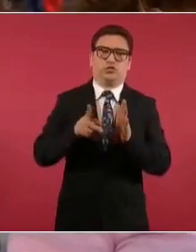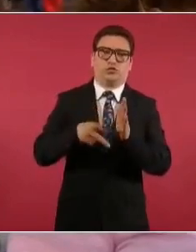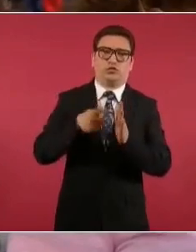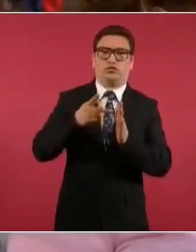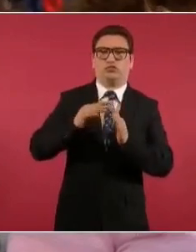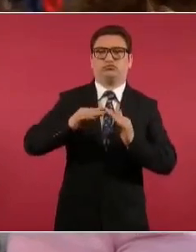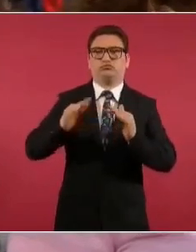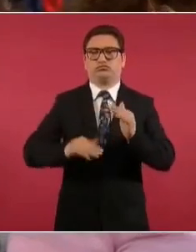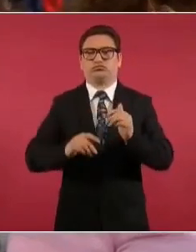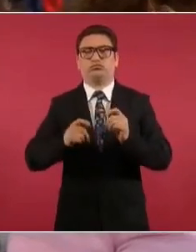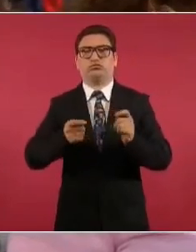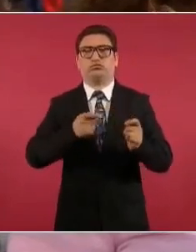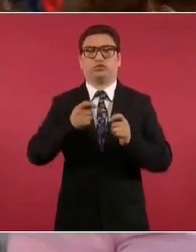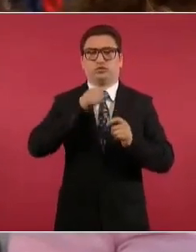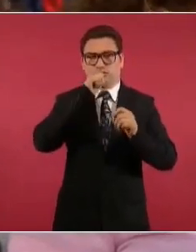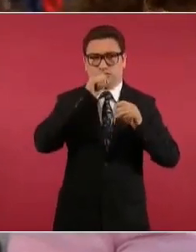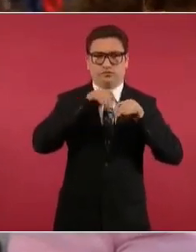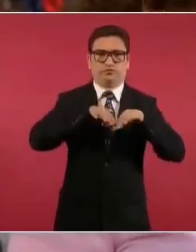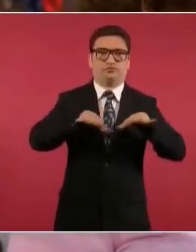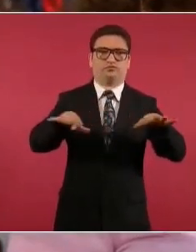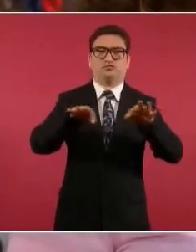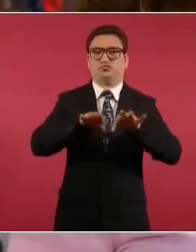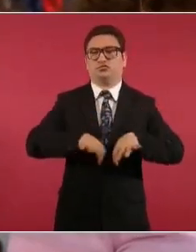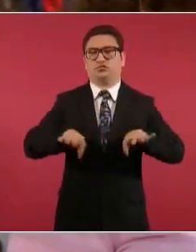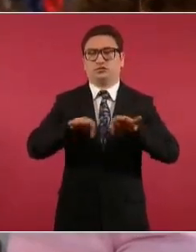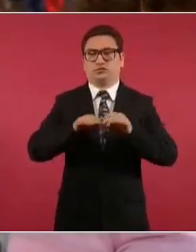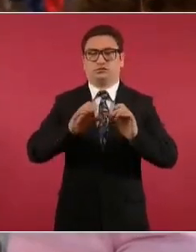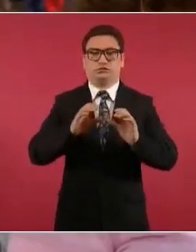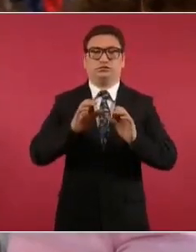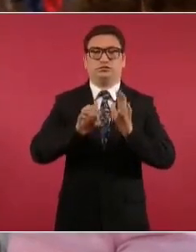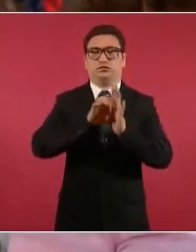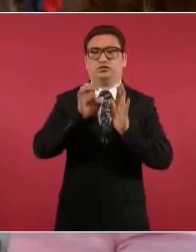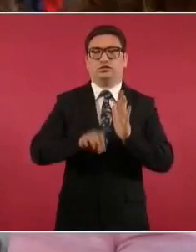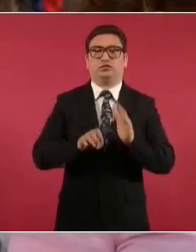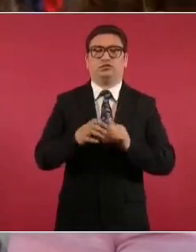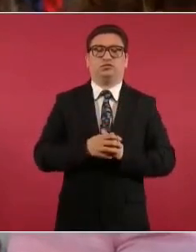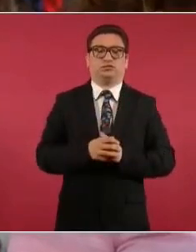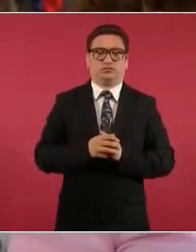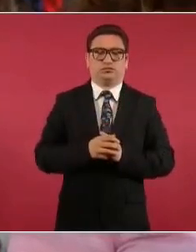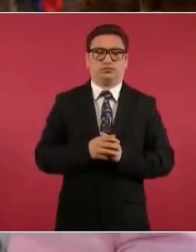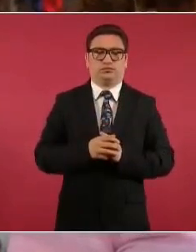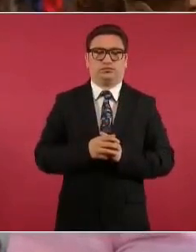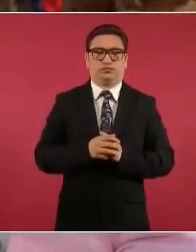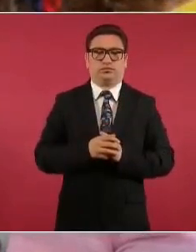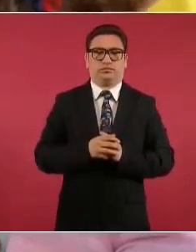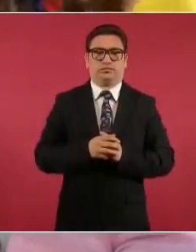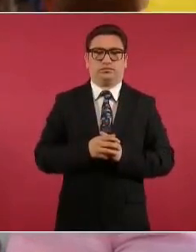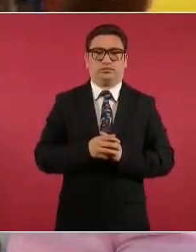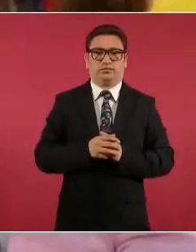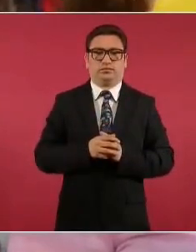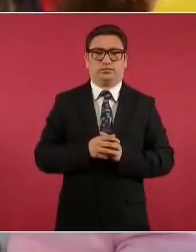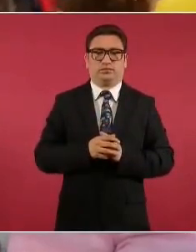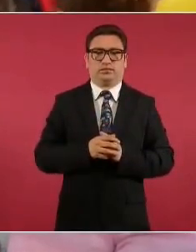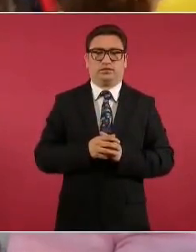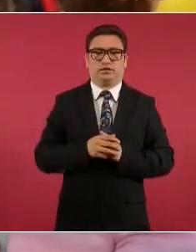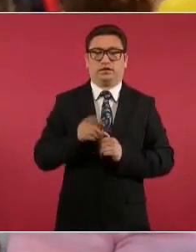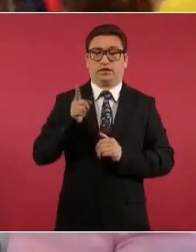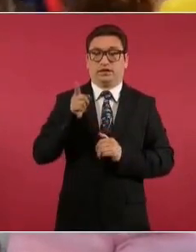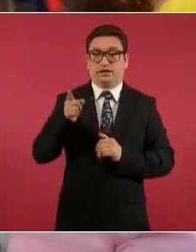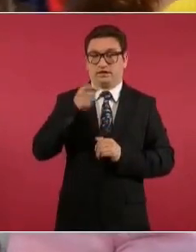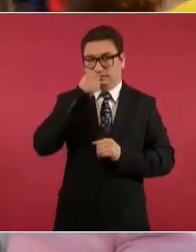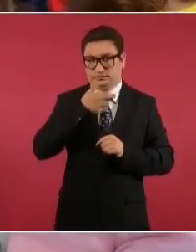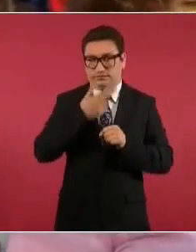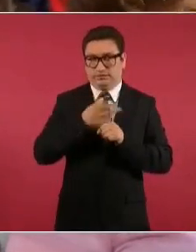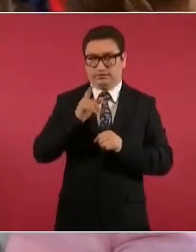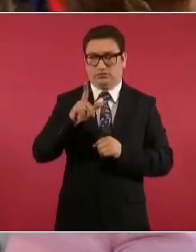represión, una campaña mediática importante. Por ejemplo, se permitió el secretario